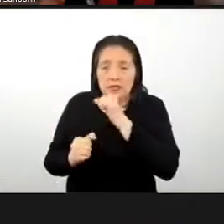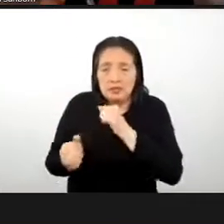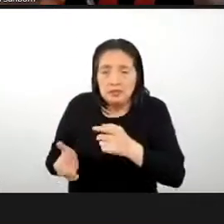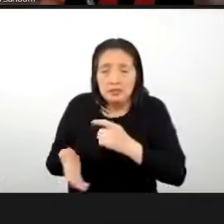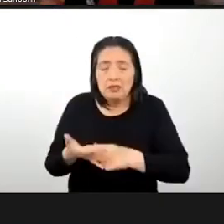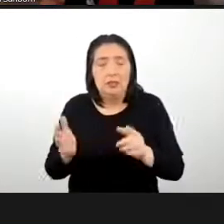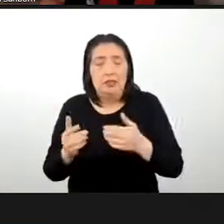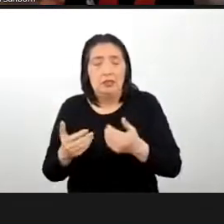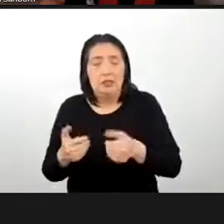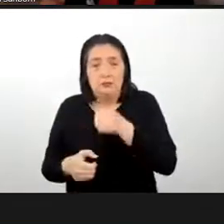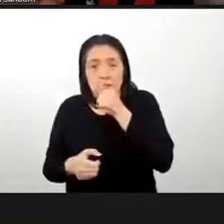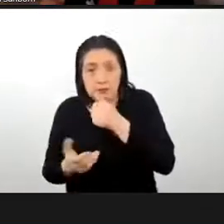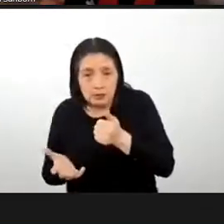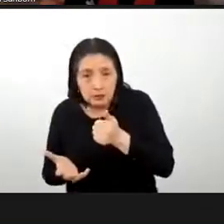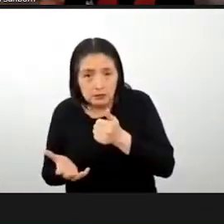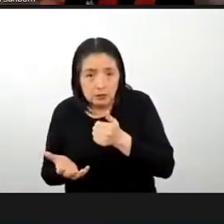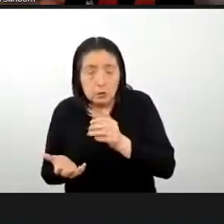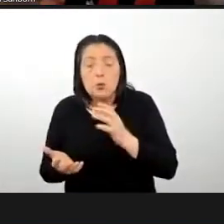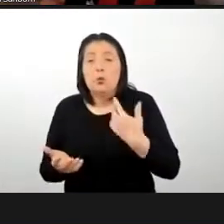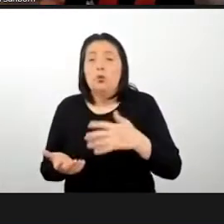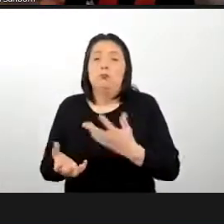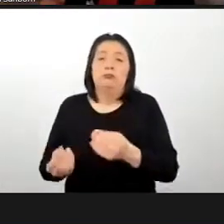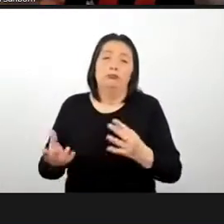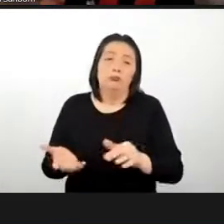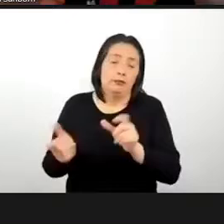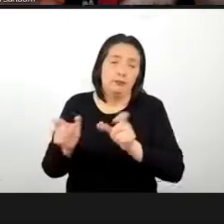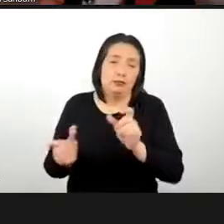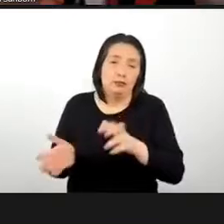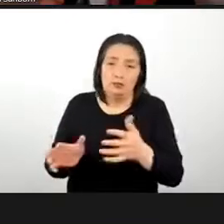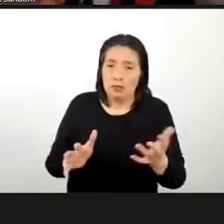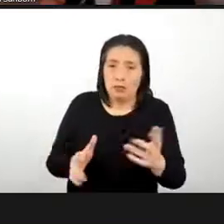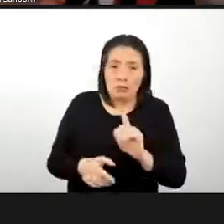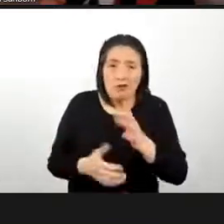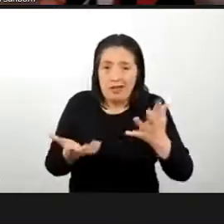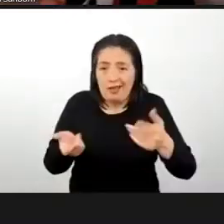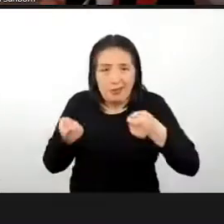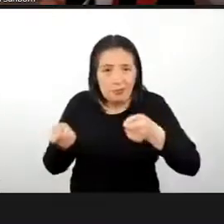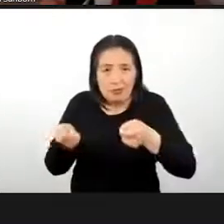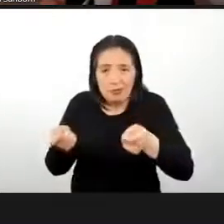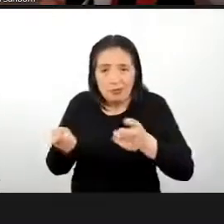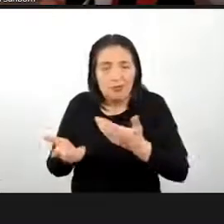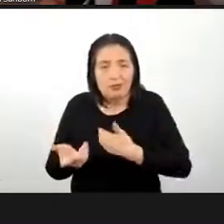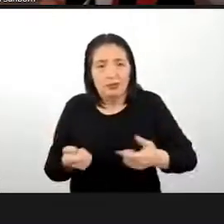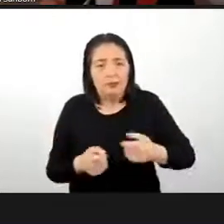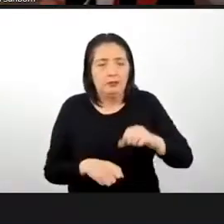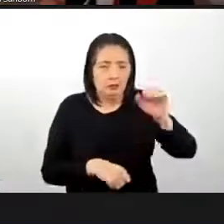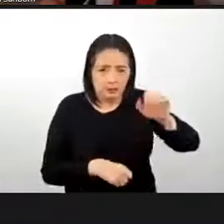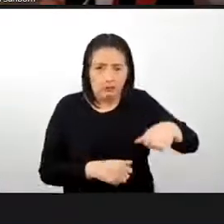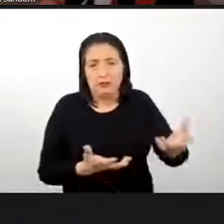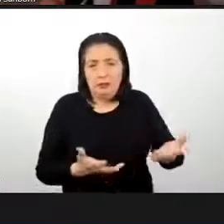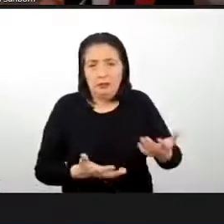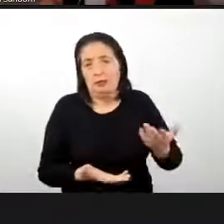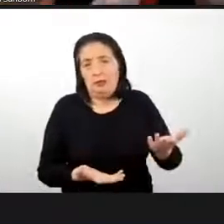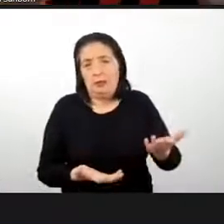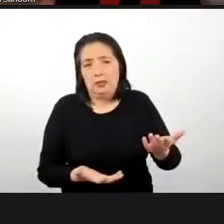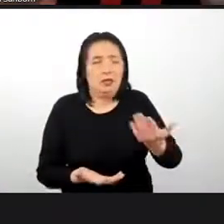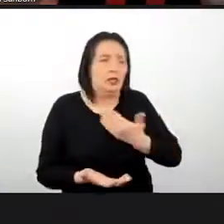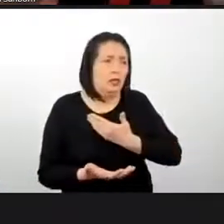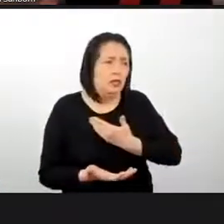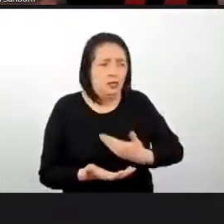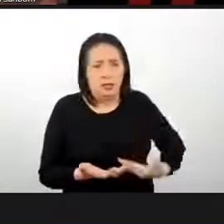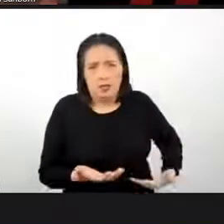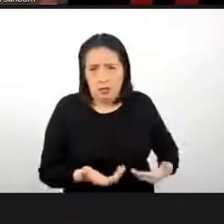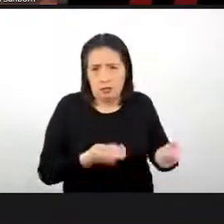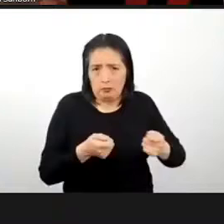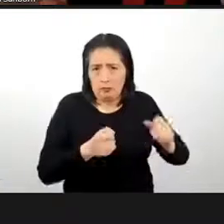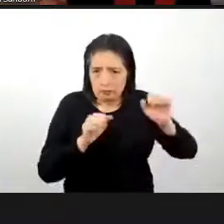y ha muerto mucha gente, ¿no? Entonces no había un control adecuado del Estado. ¿El Estado lo tiene que hacer? Pues yo creo que no, pero por lo